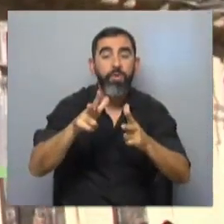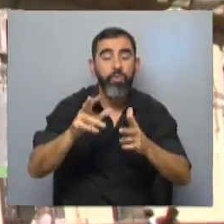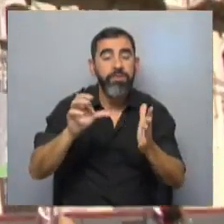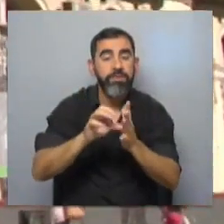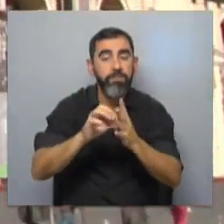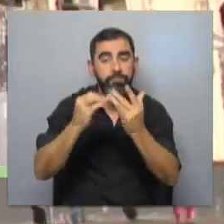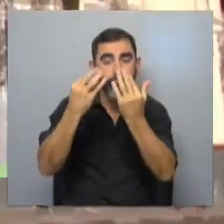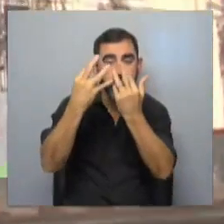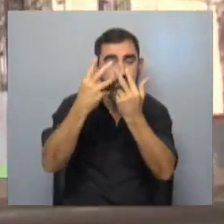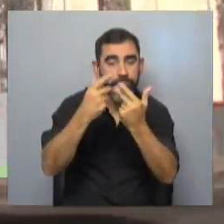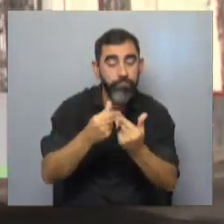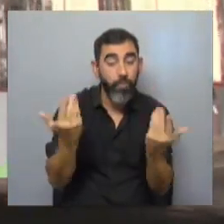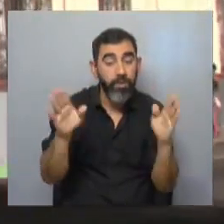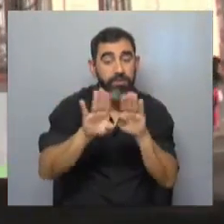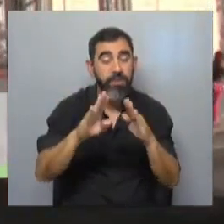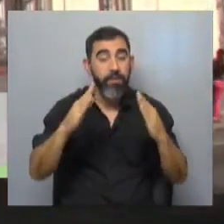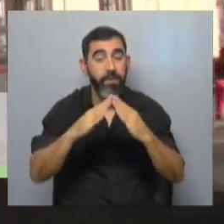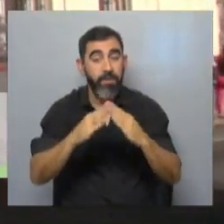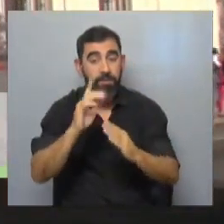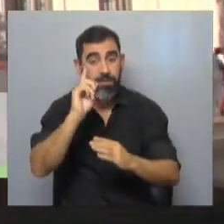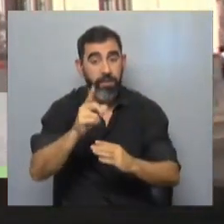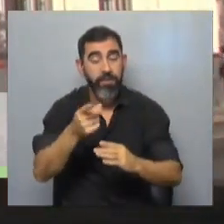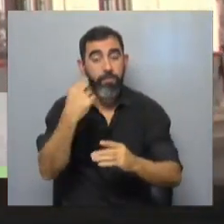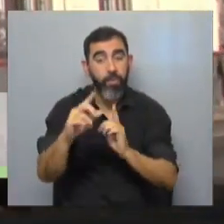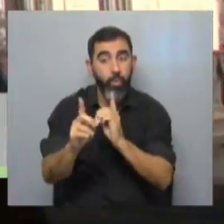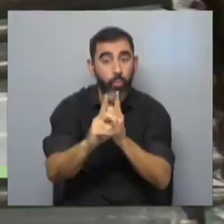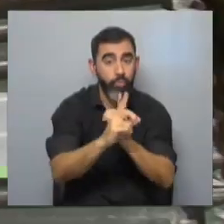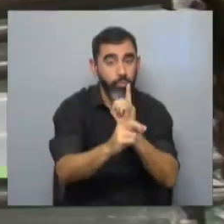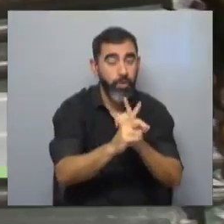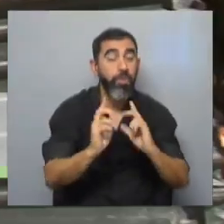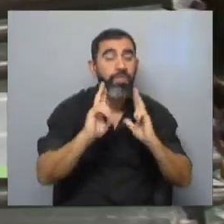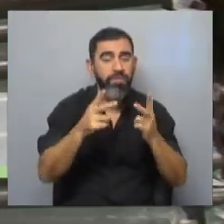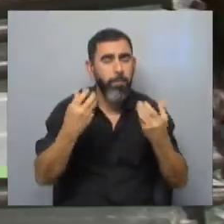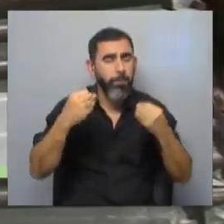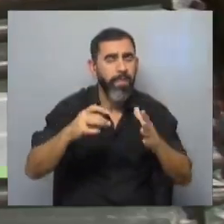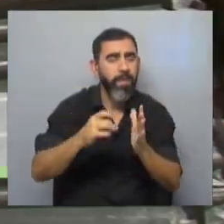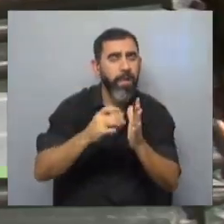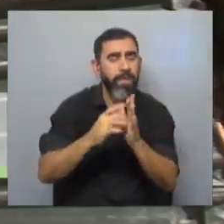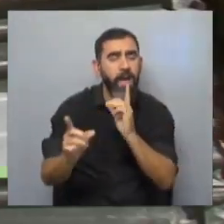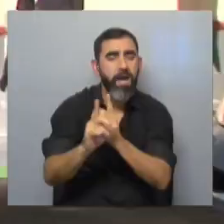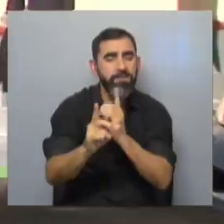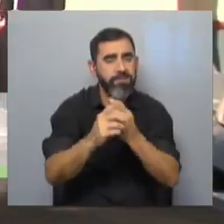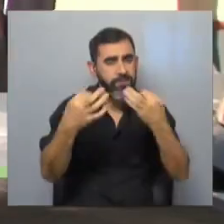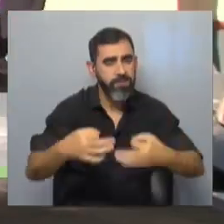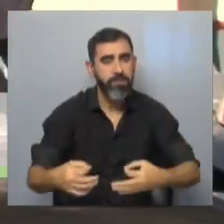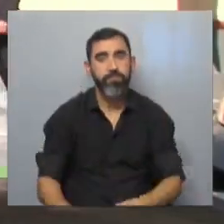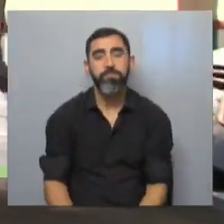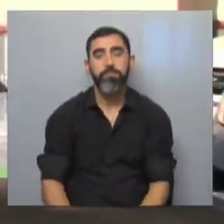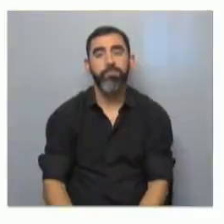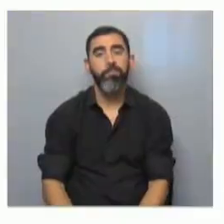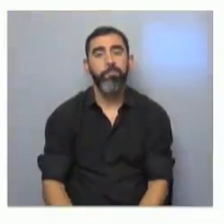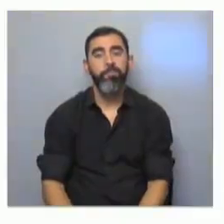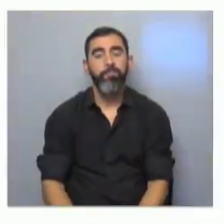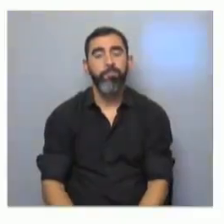está acomodando tras el cierre de Casa de Galicia, pero usuarios y usuarias aseguran que perdieron calidad asistencial.